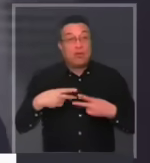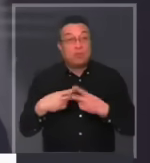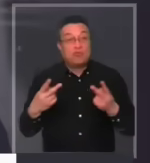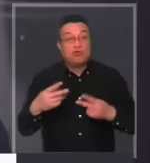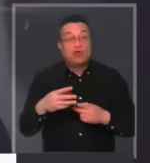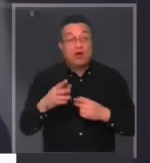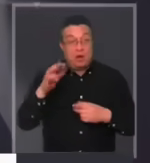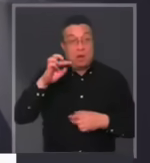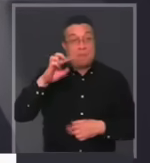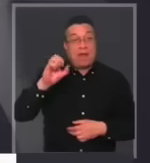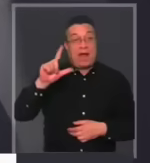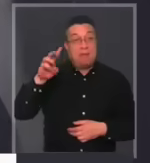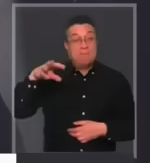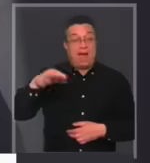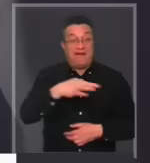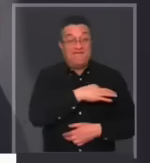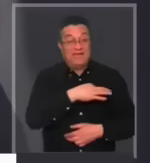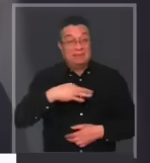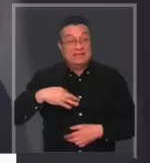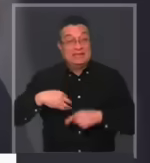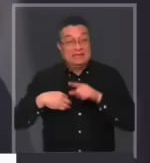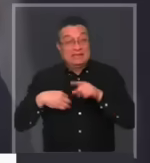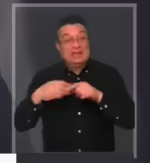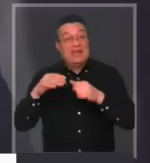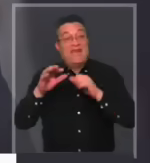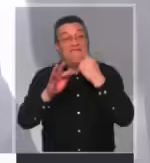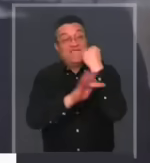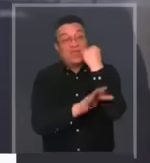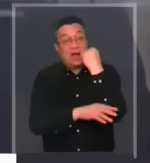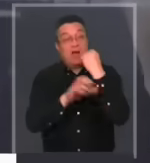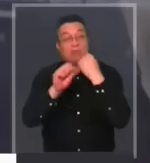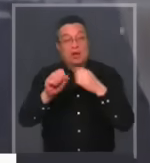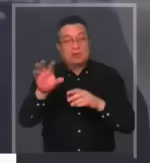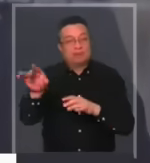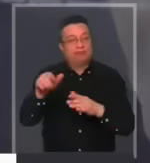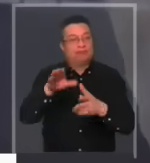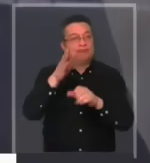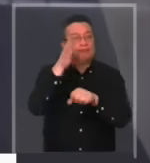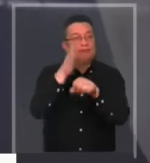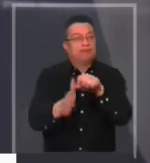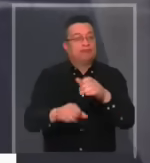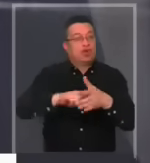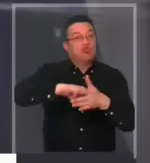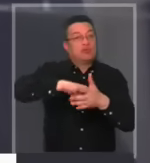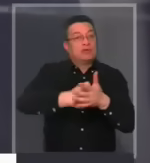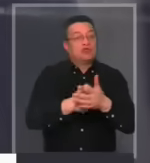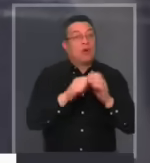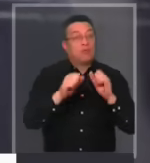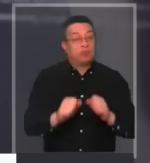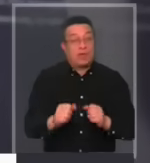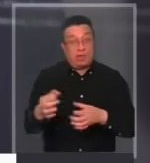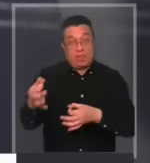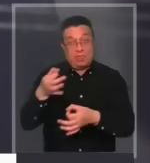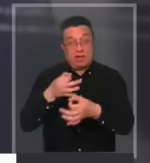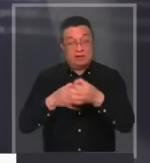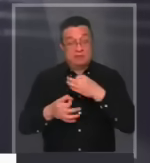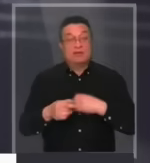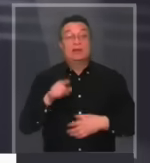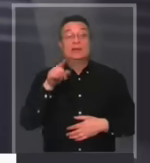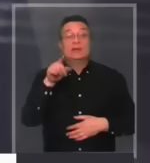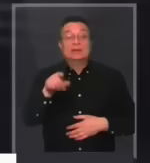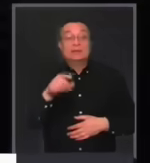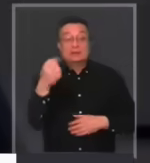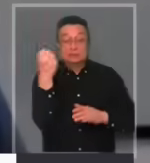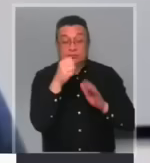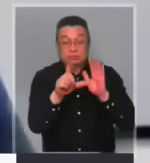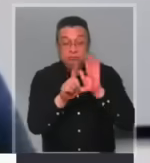Palma podría ser separado de sus labores o suspendido, nos explican algunos expertos. La figura base del delito de